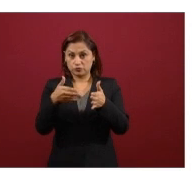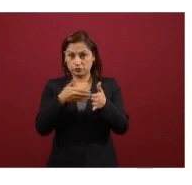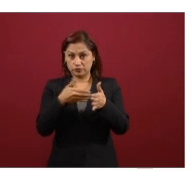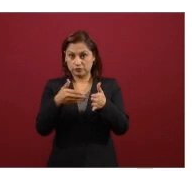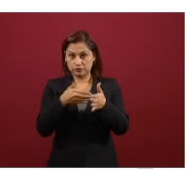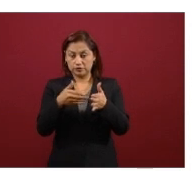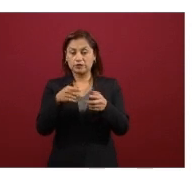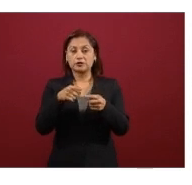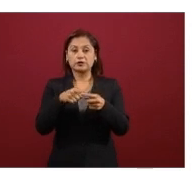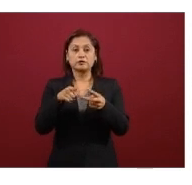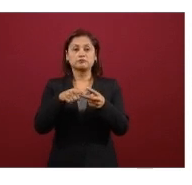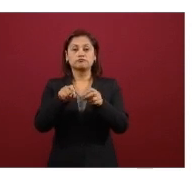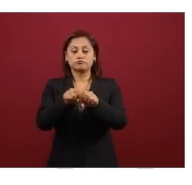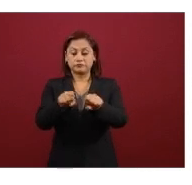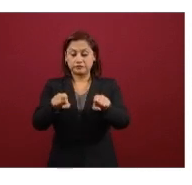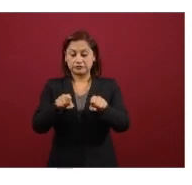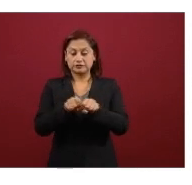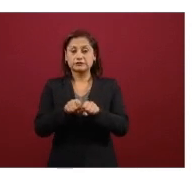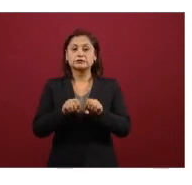sala y comedor.